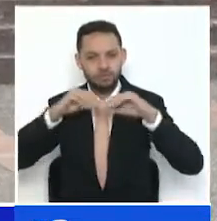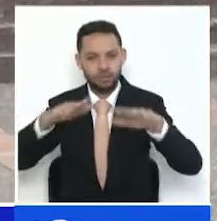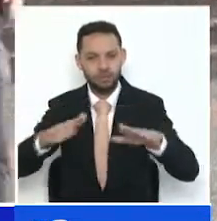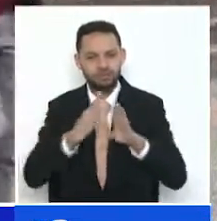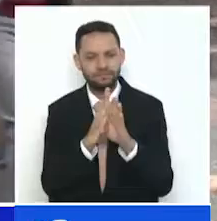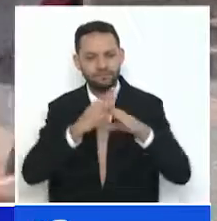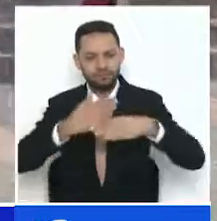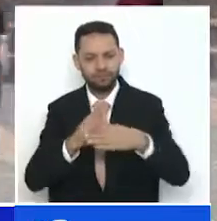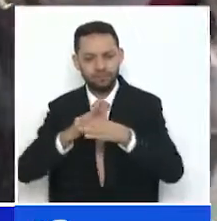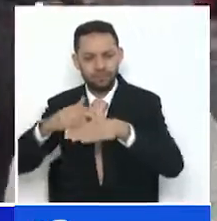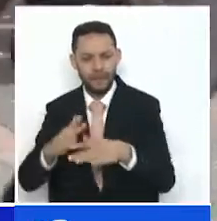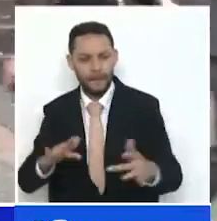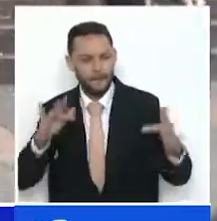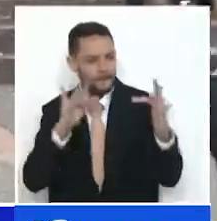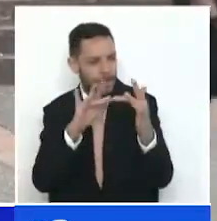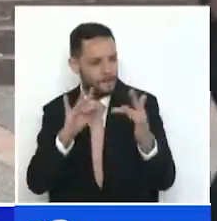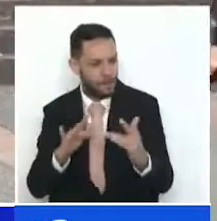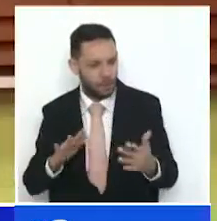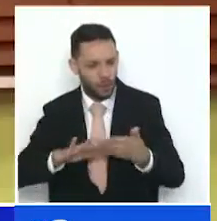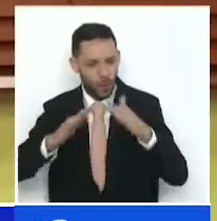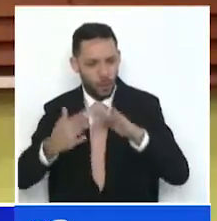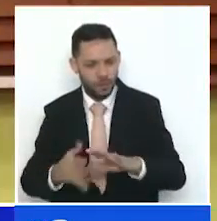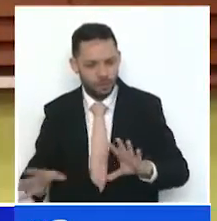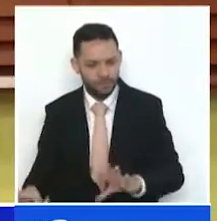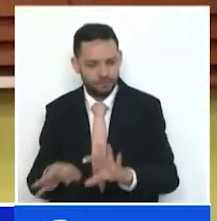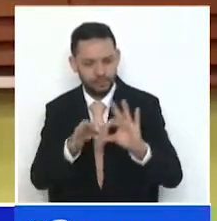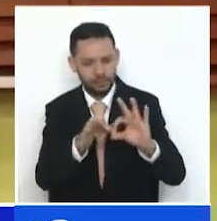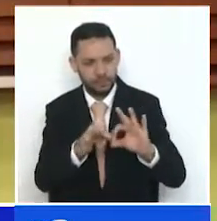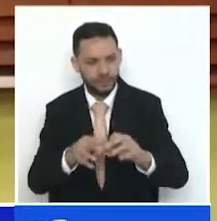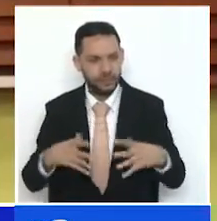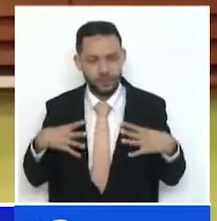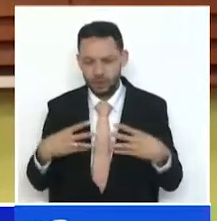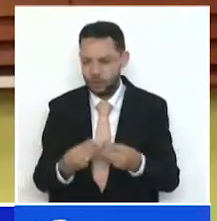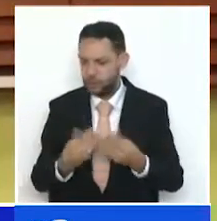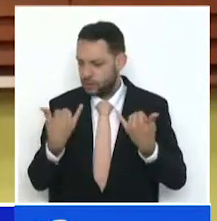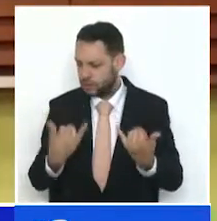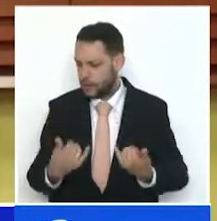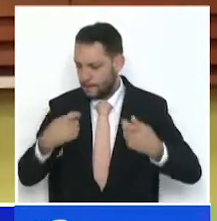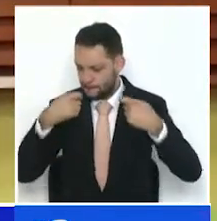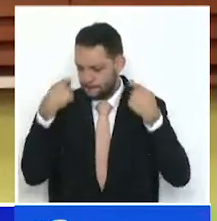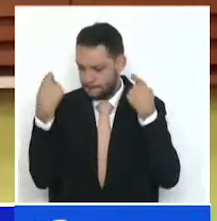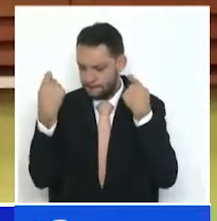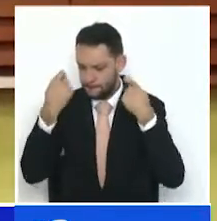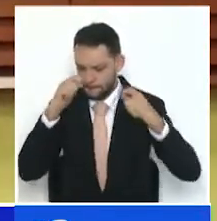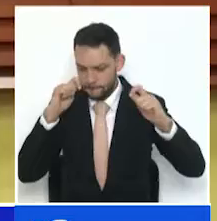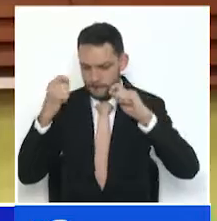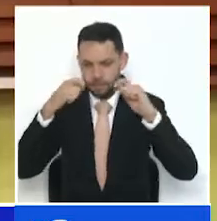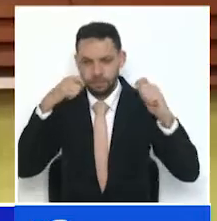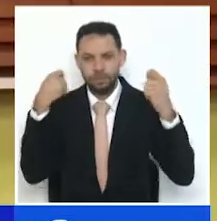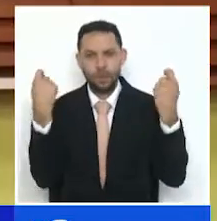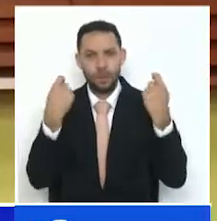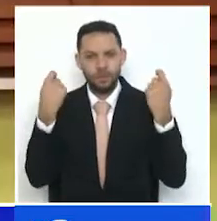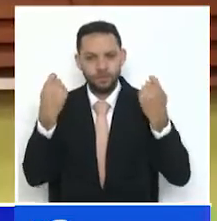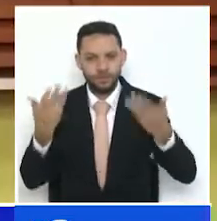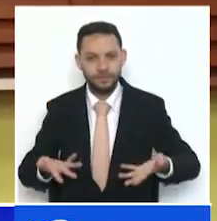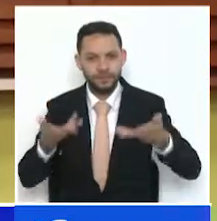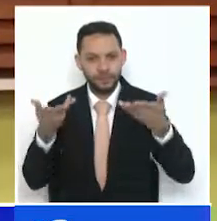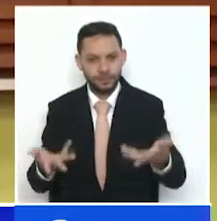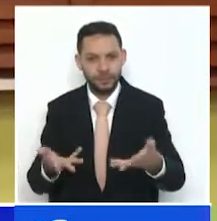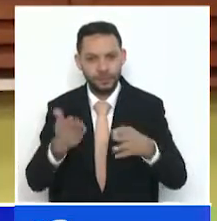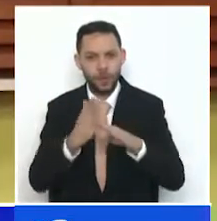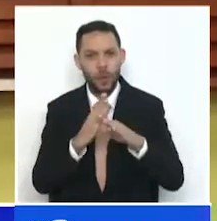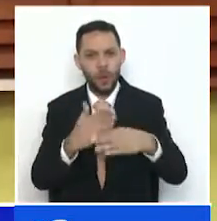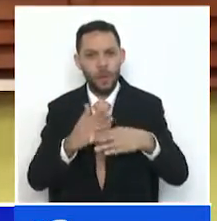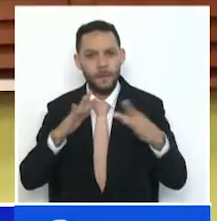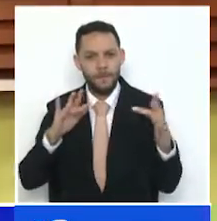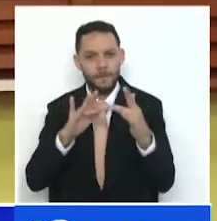acercarse a la comunidad para prevenir los delitos. En ese sentido, lanzamos una estrategia que la hemos denominado Convivamos, que busca